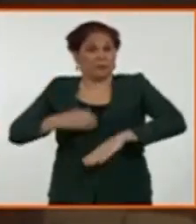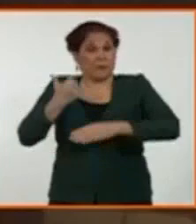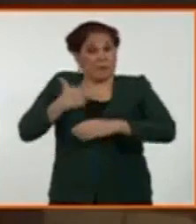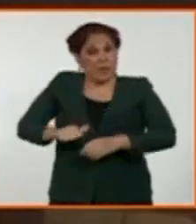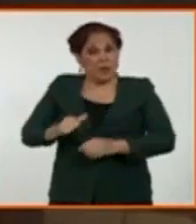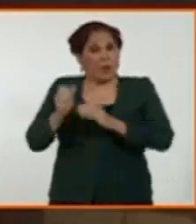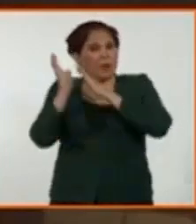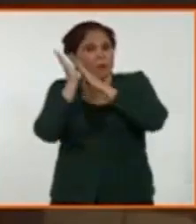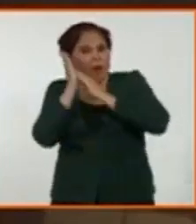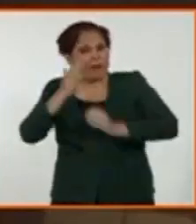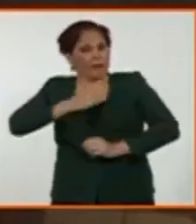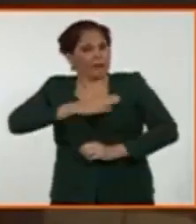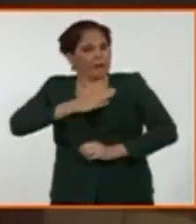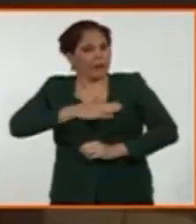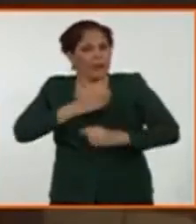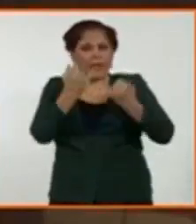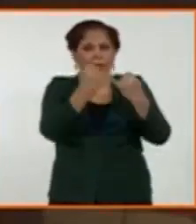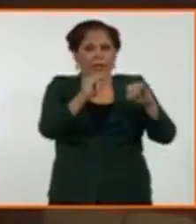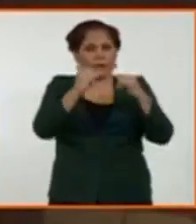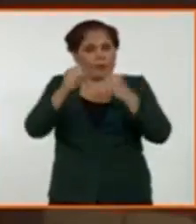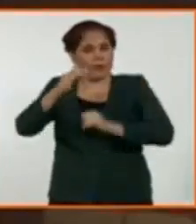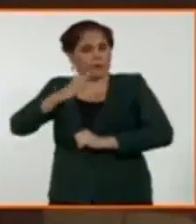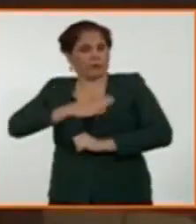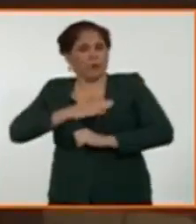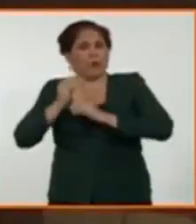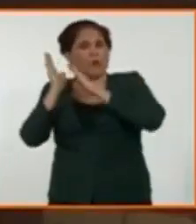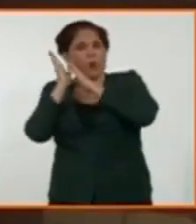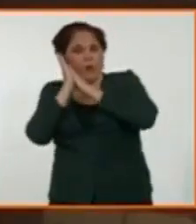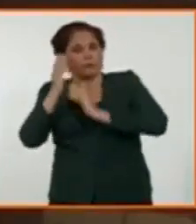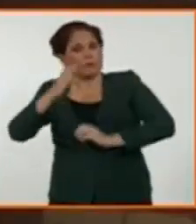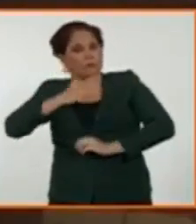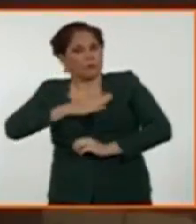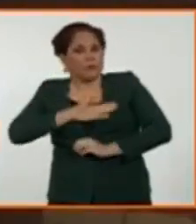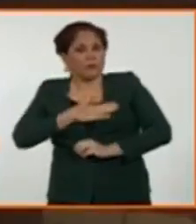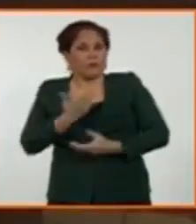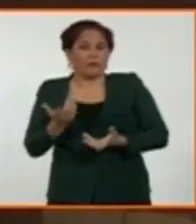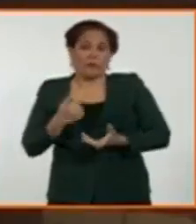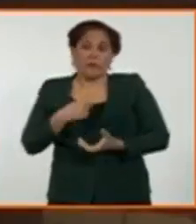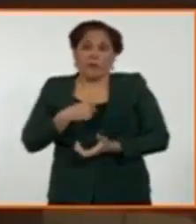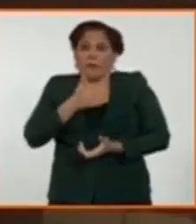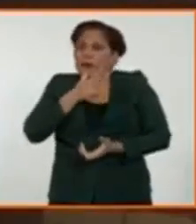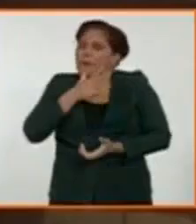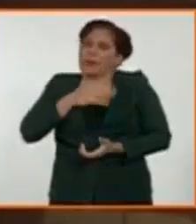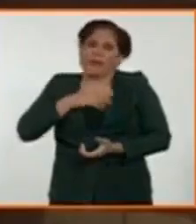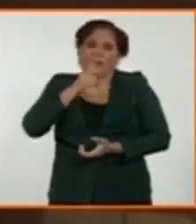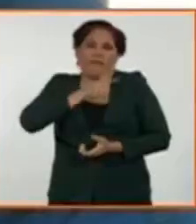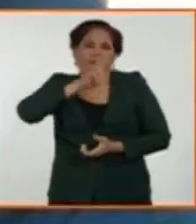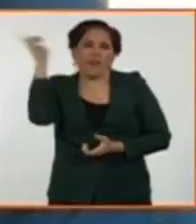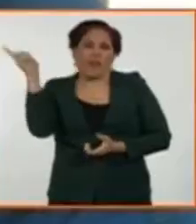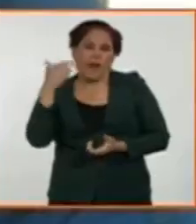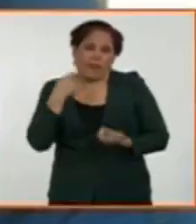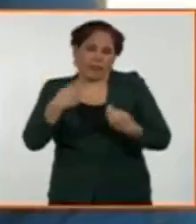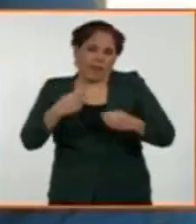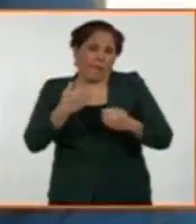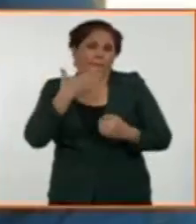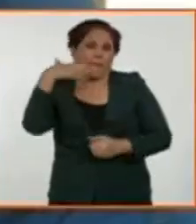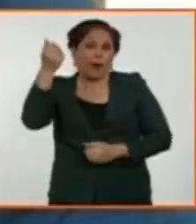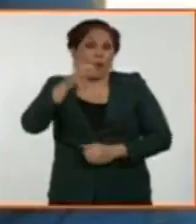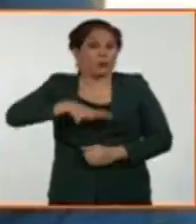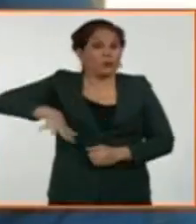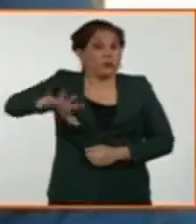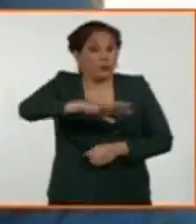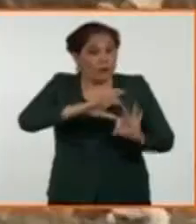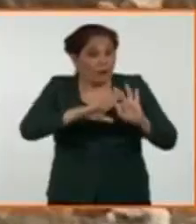cuarto propio llevan en el mío y no se ven bien como las personas todos en el núcleo familiar